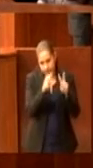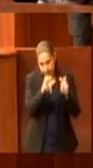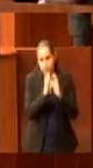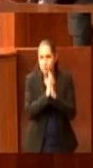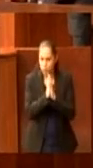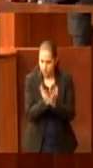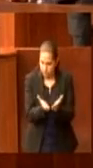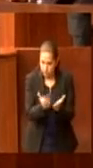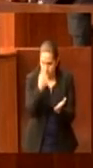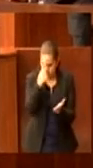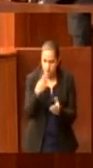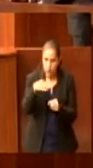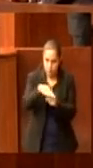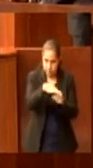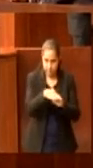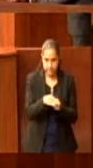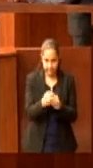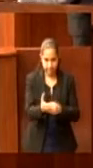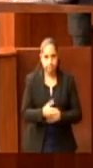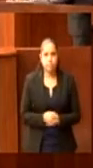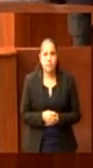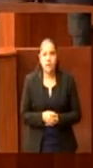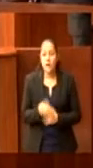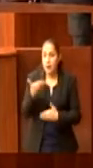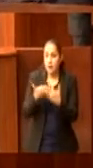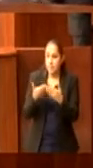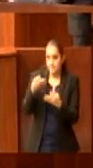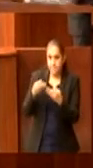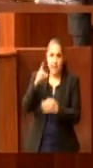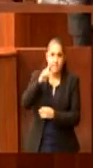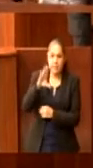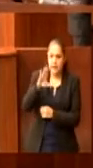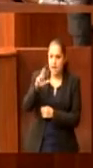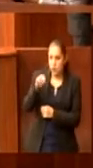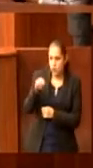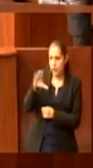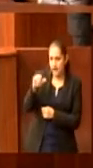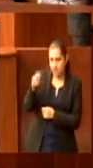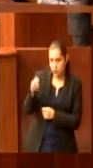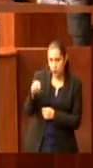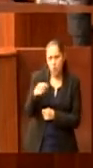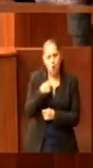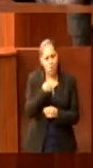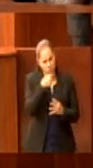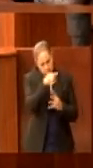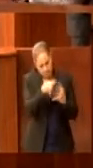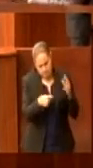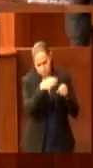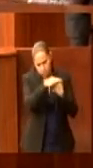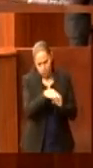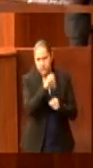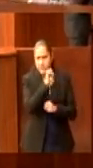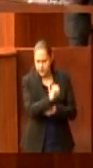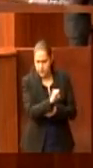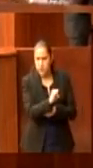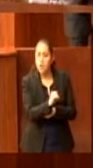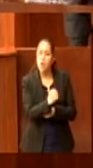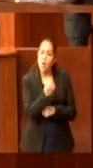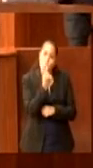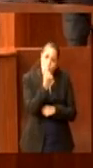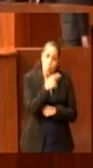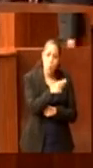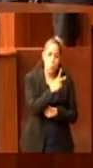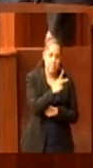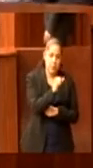votación por favor un gusto presidente y magistrada maría del carmen carrón castro a favor a todos los asuntos con la excepción del